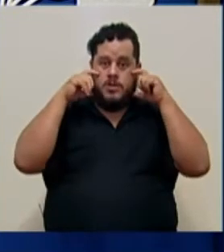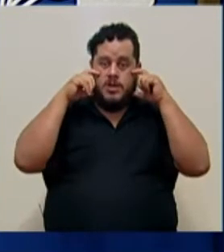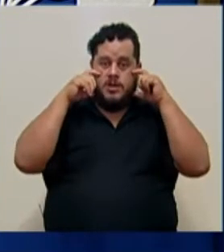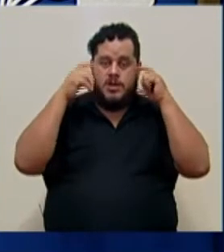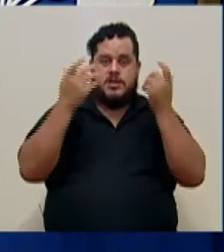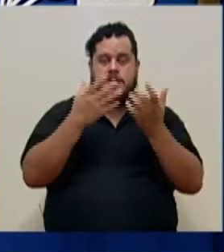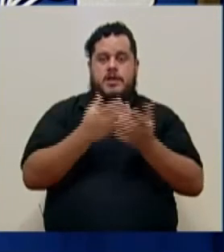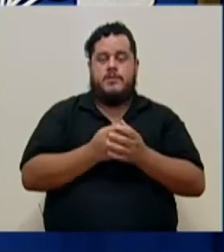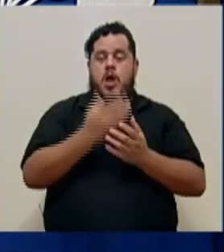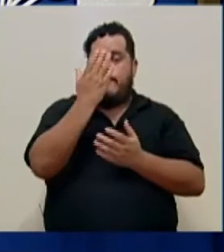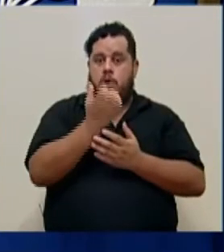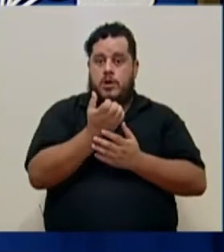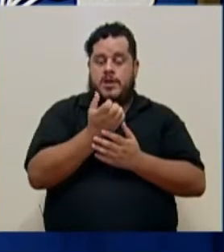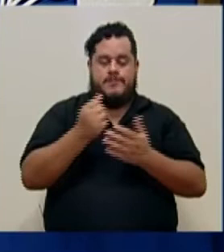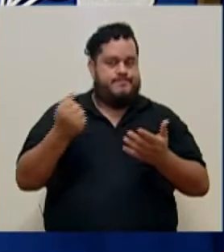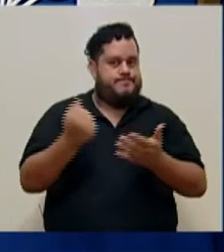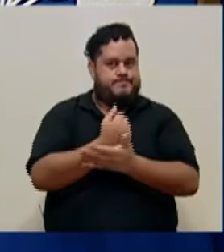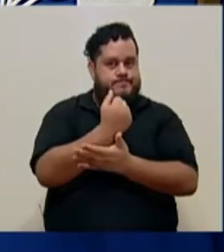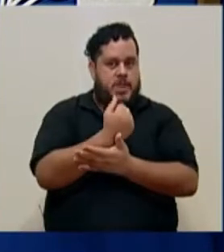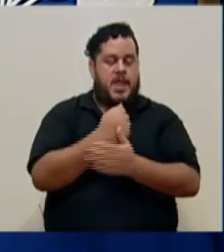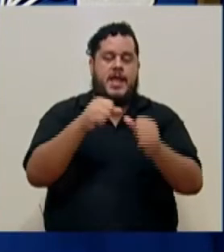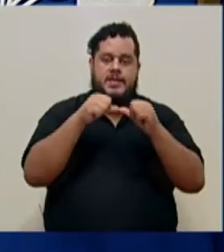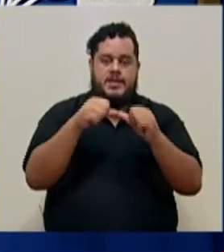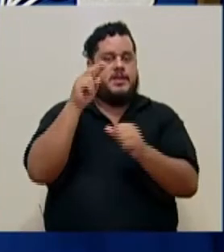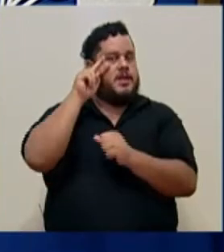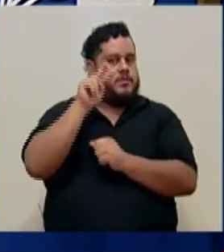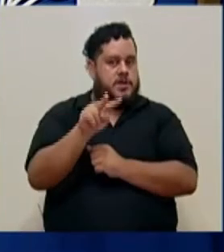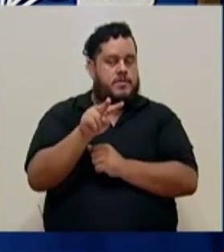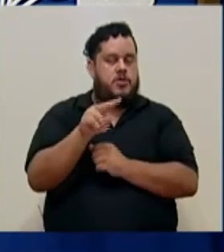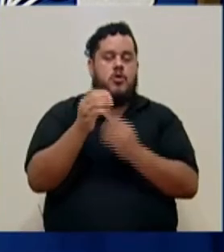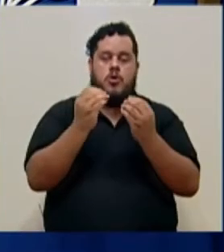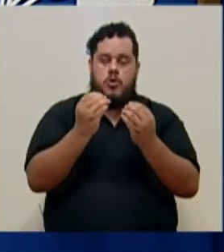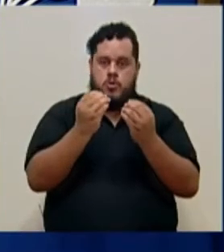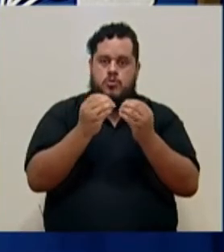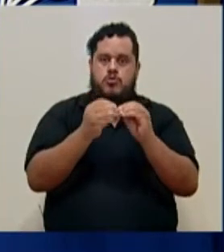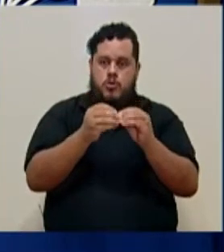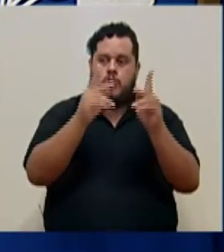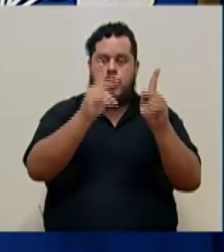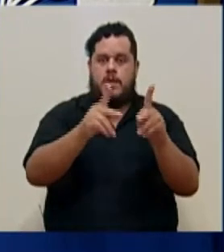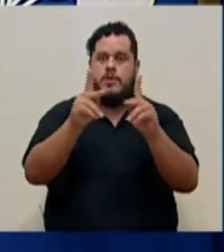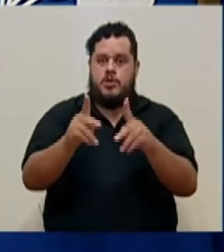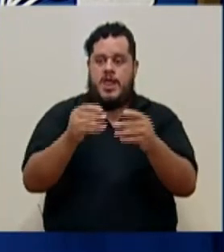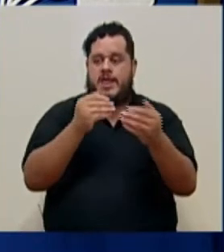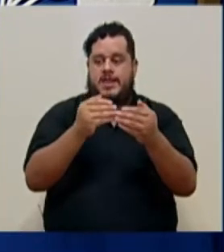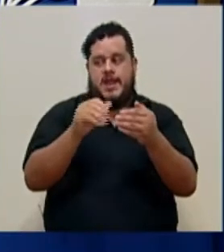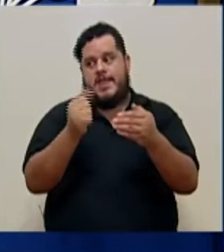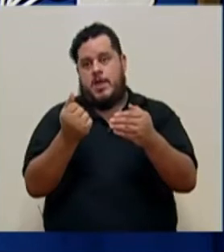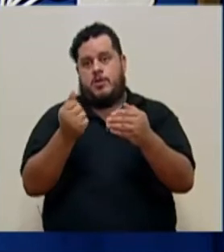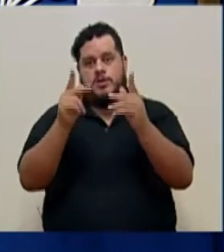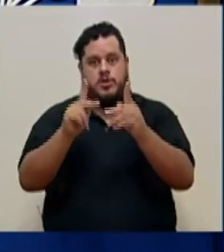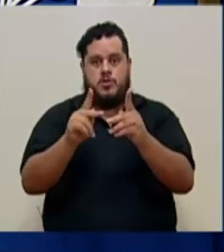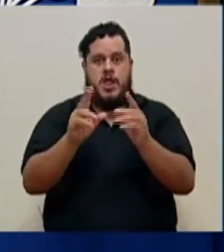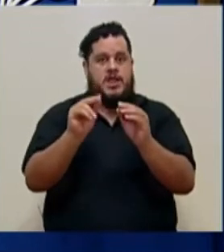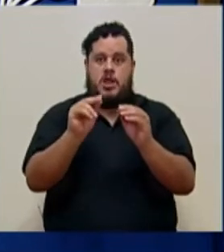cubrebocas, porque lamentablemente se sigue observando una cantidad importante de personas que están cerca de otras personas que no